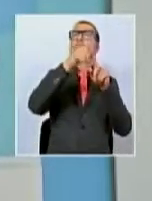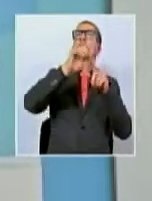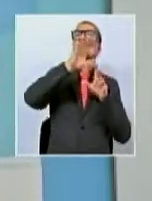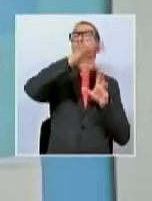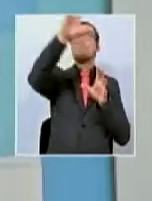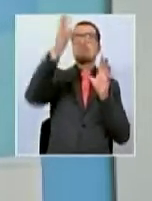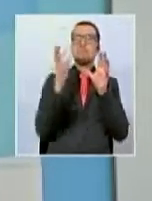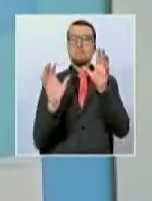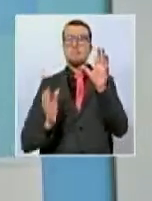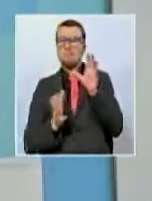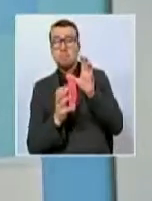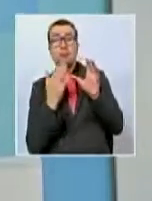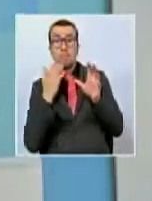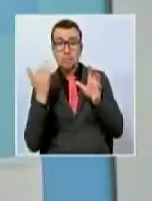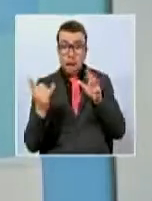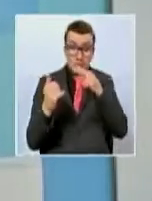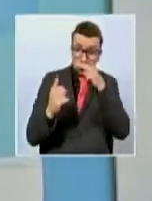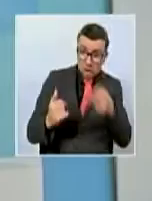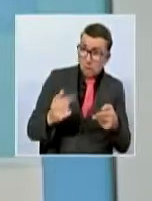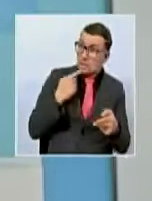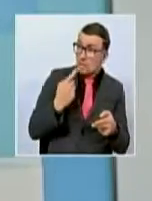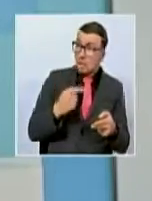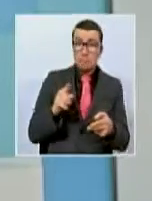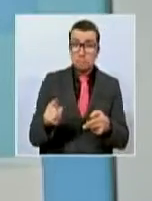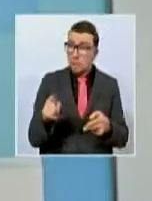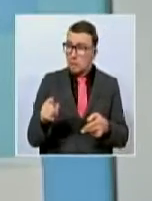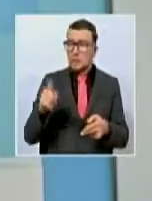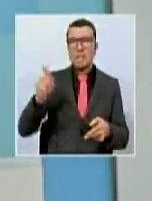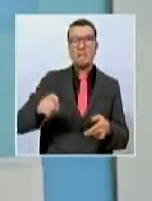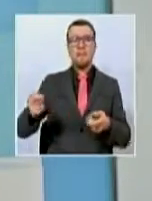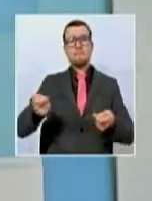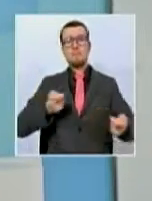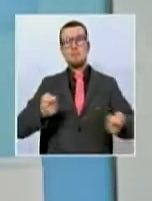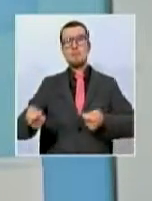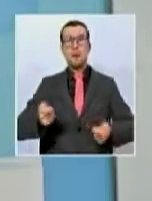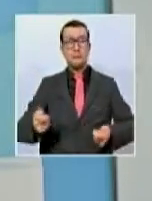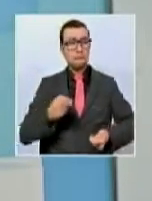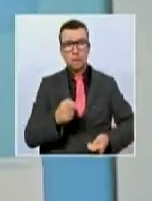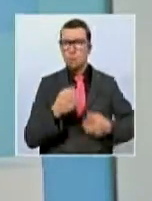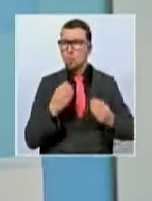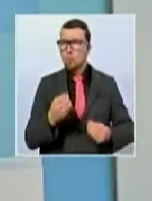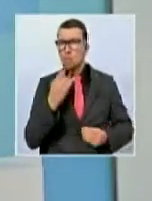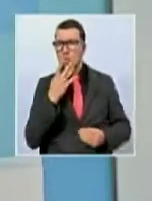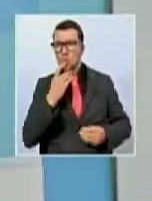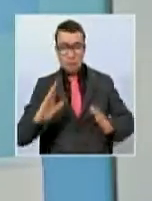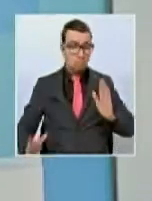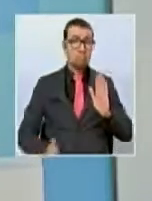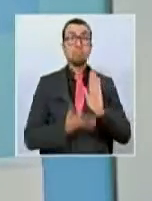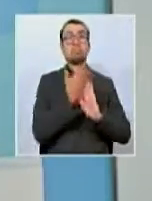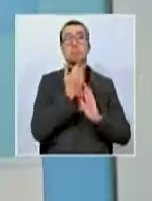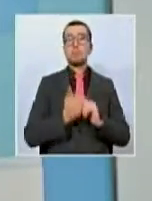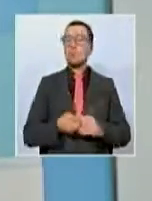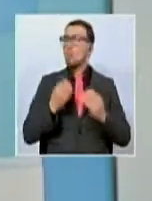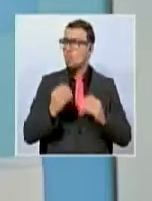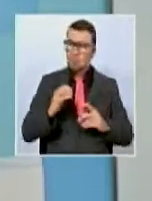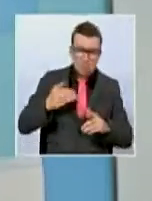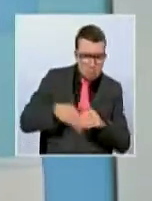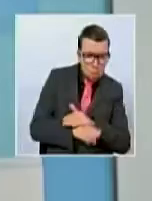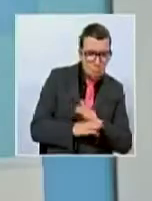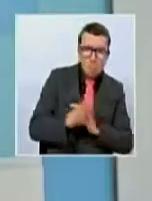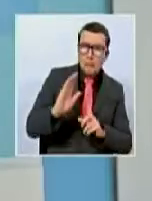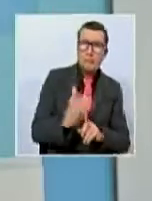la alimentación de los niños, empiezan a decir, estos productos tienen que tener alto contenido de azúcar, alto contenido de conservantes, alto